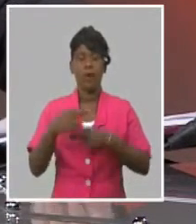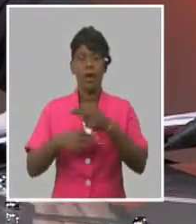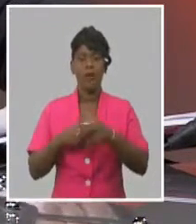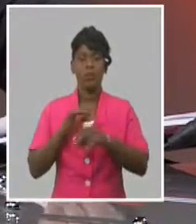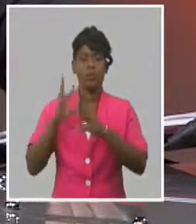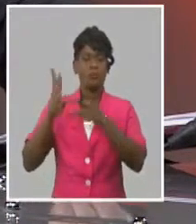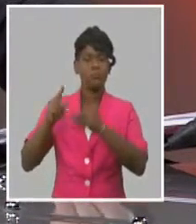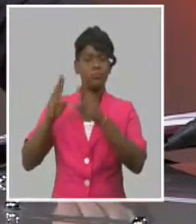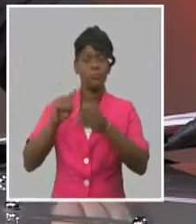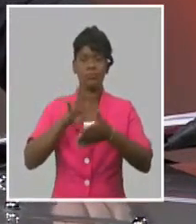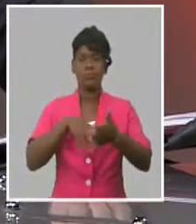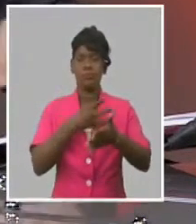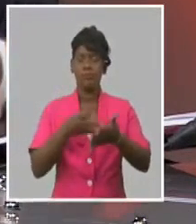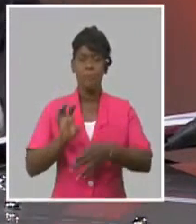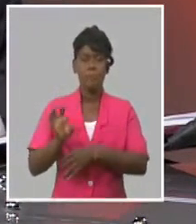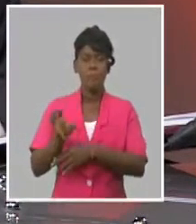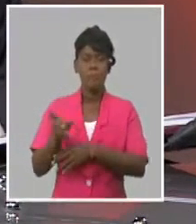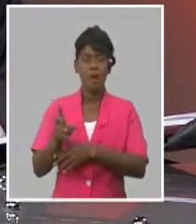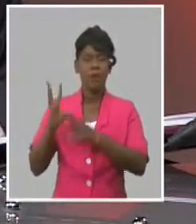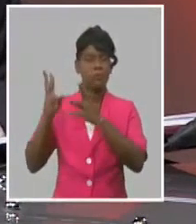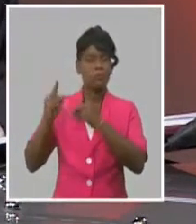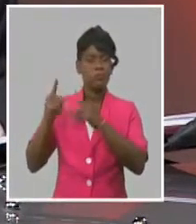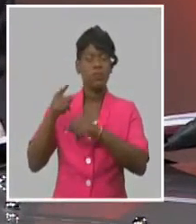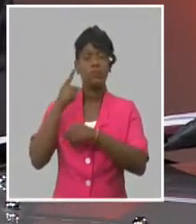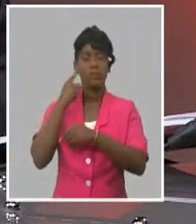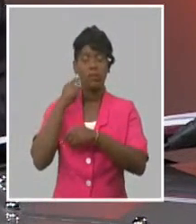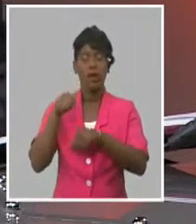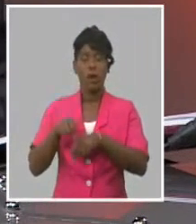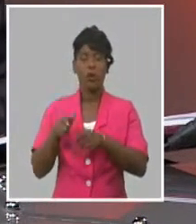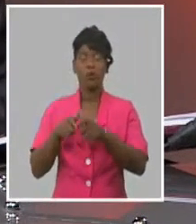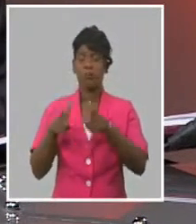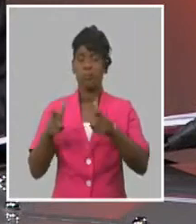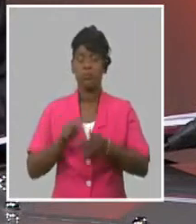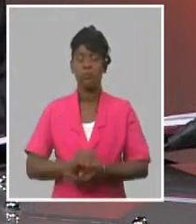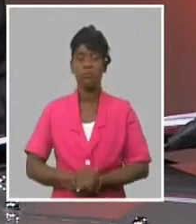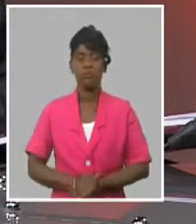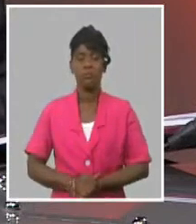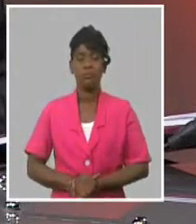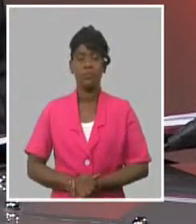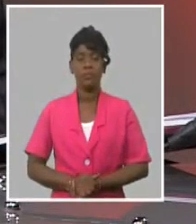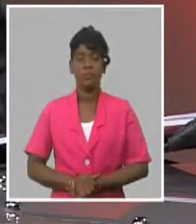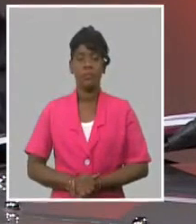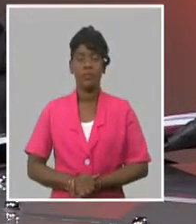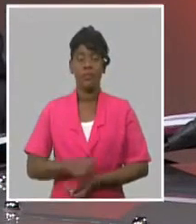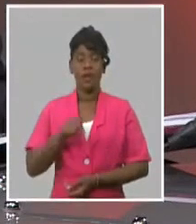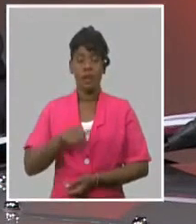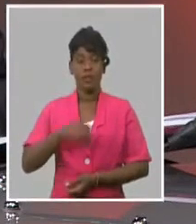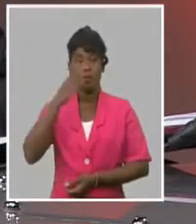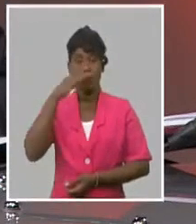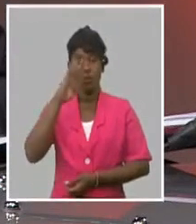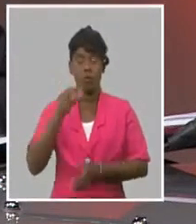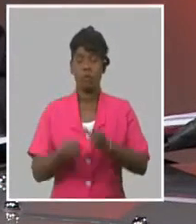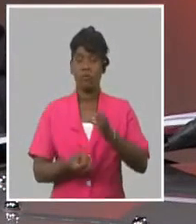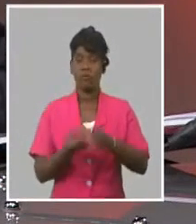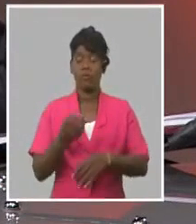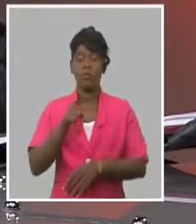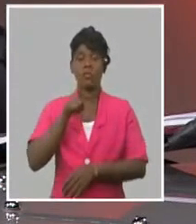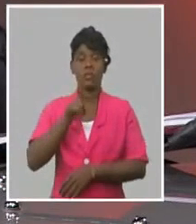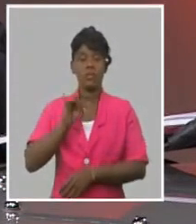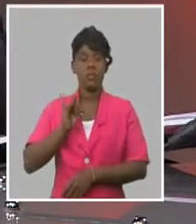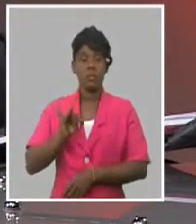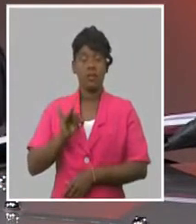Banco Mundial. Hoy en nuestro país hubo 17 nuevos casos de COVID-19 que ya suman